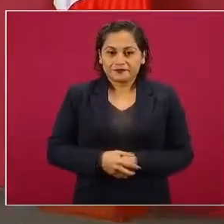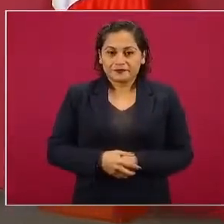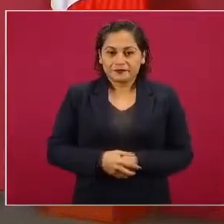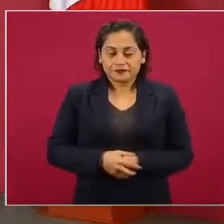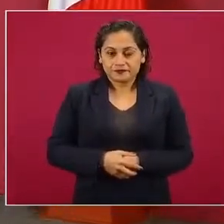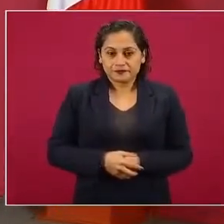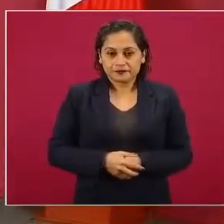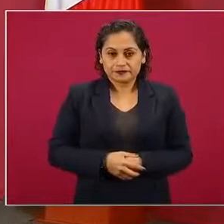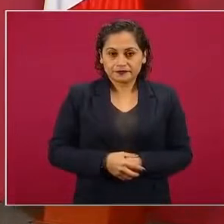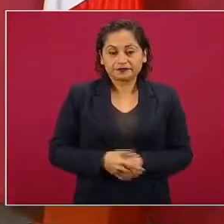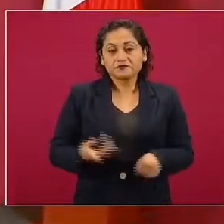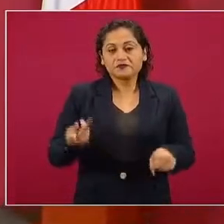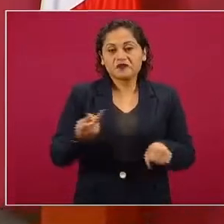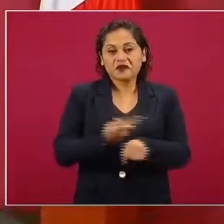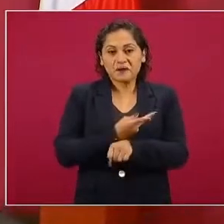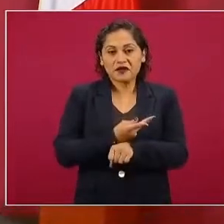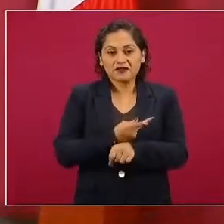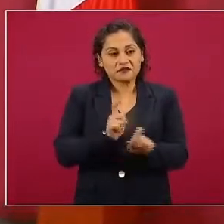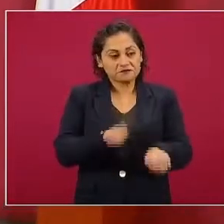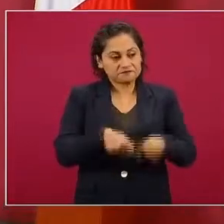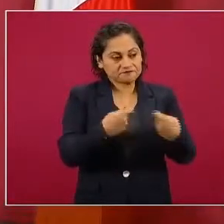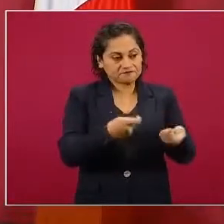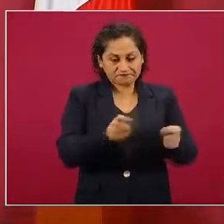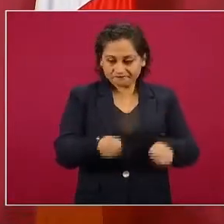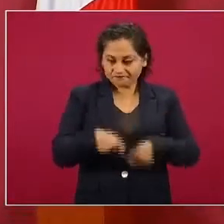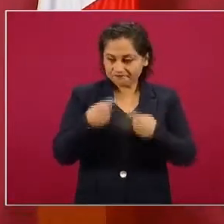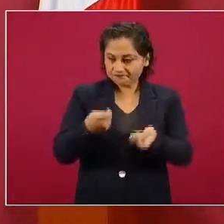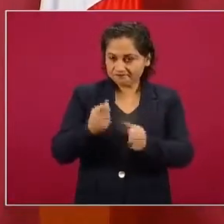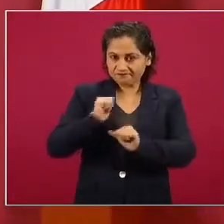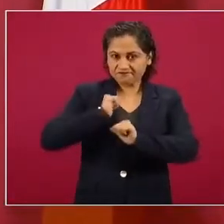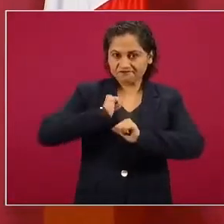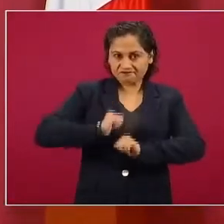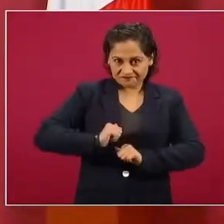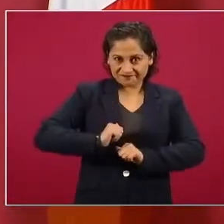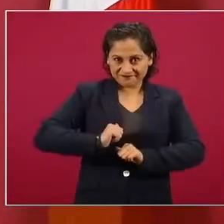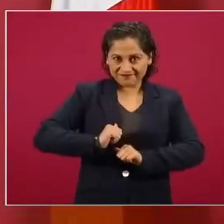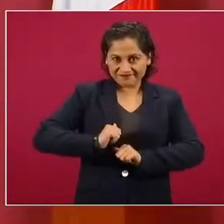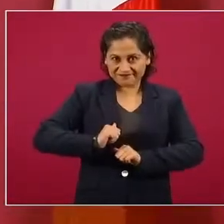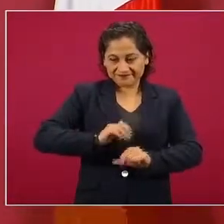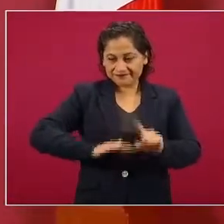de funcionarios sin principios, sin ideales,